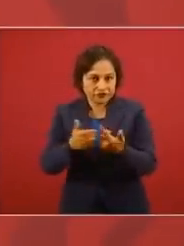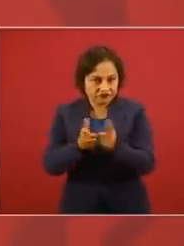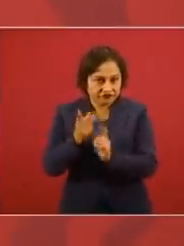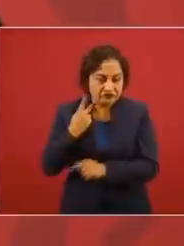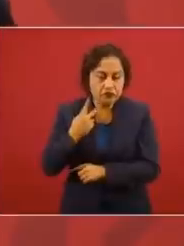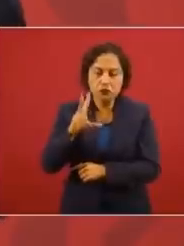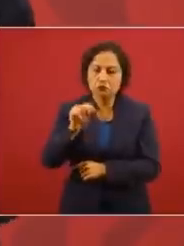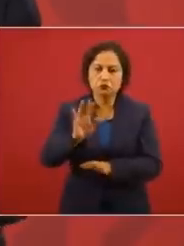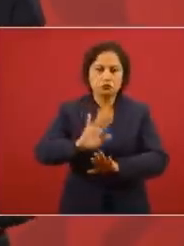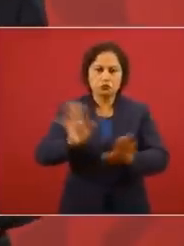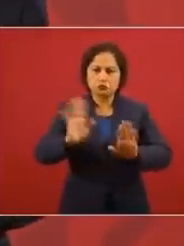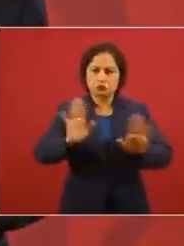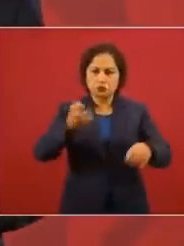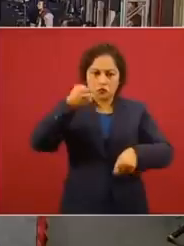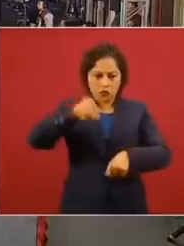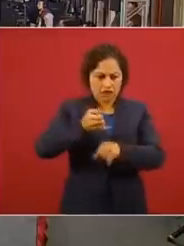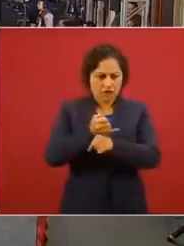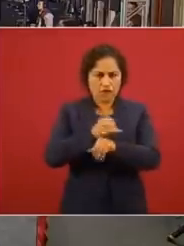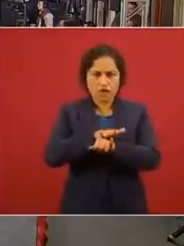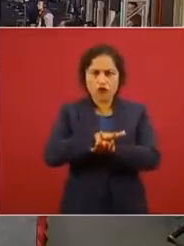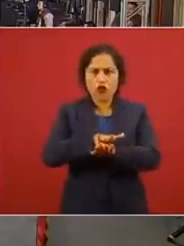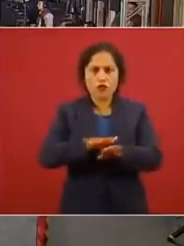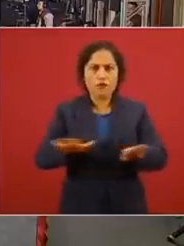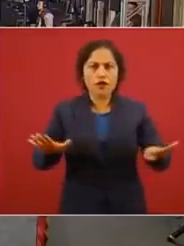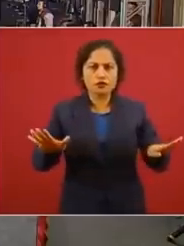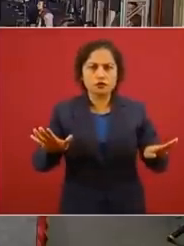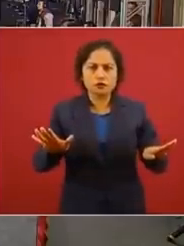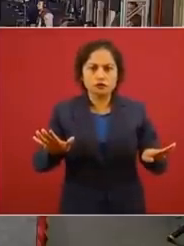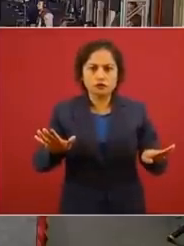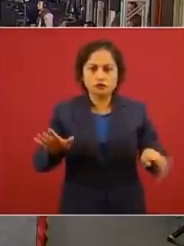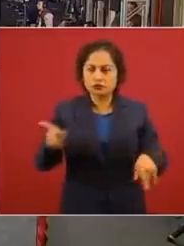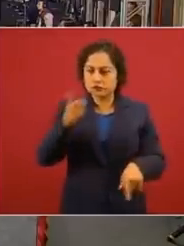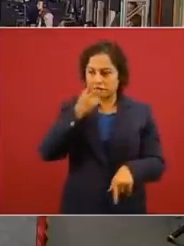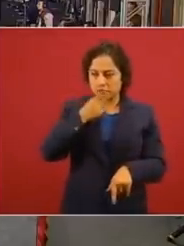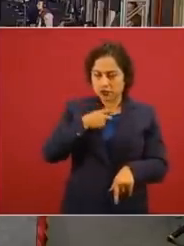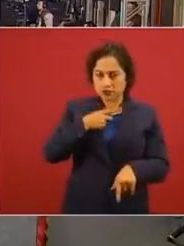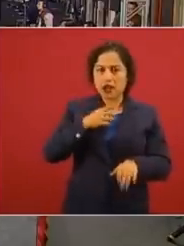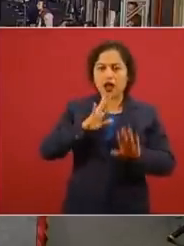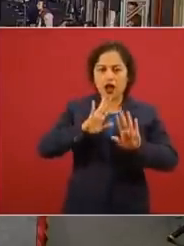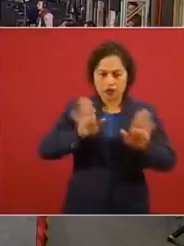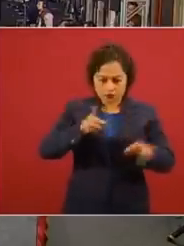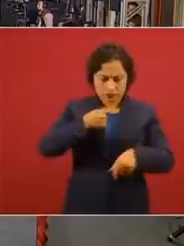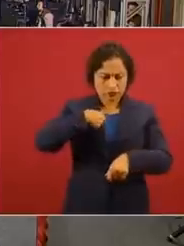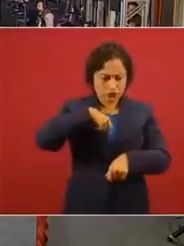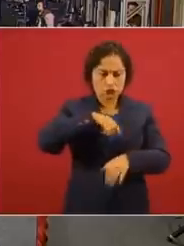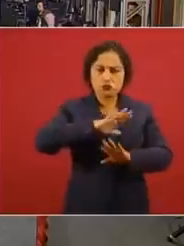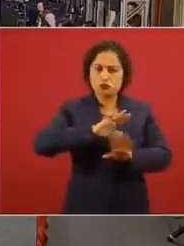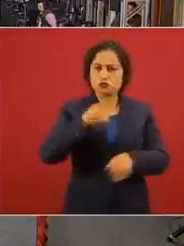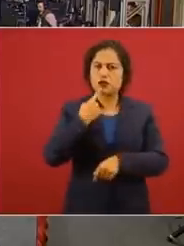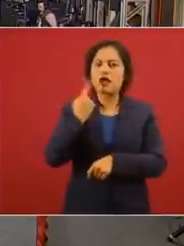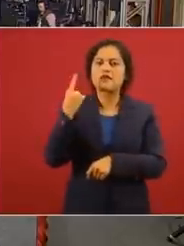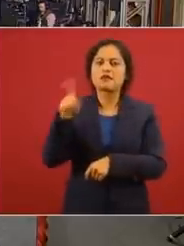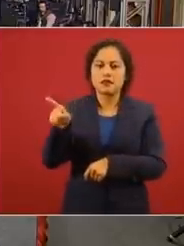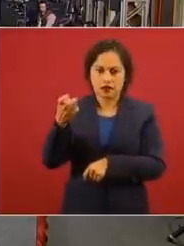y también ya presentamos nuestra queja sobre este tema